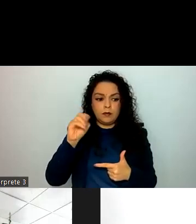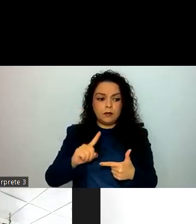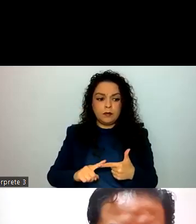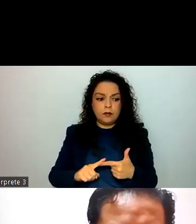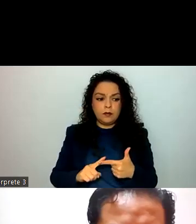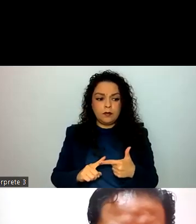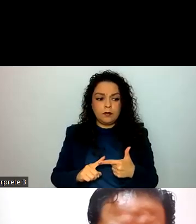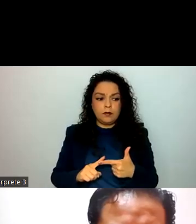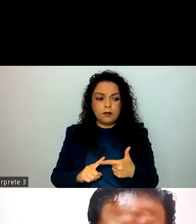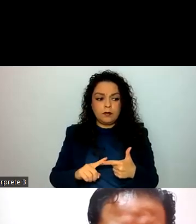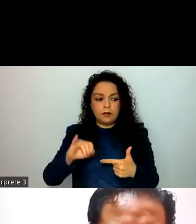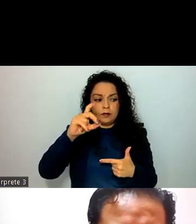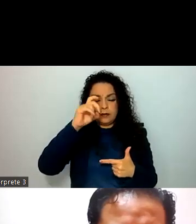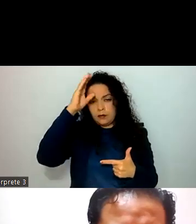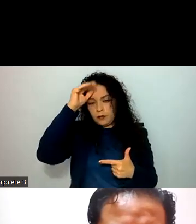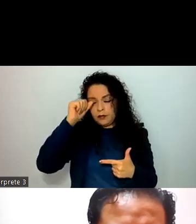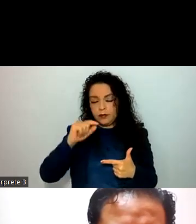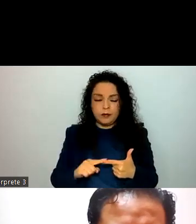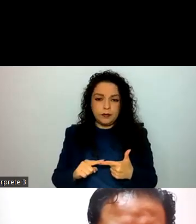Susana de la Luz, a favor.